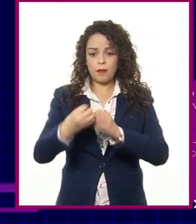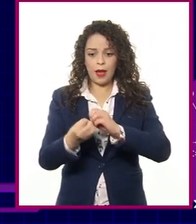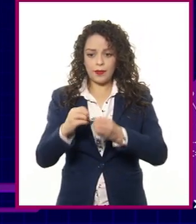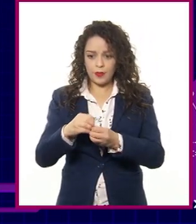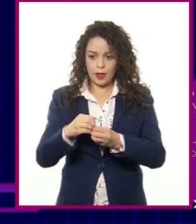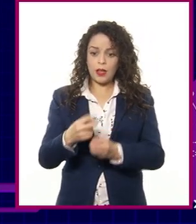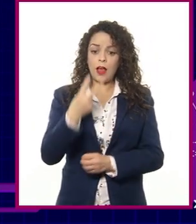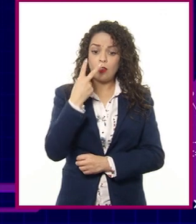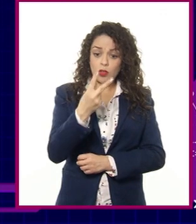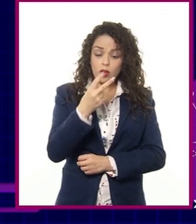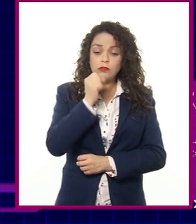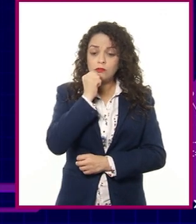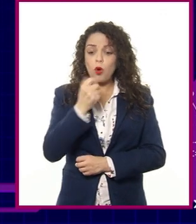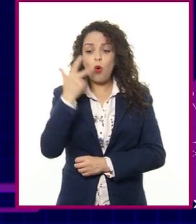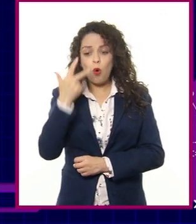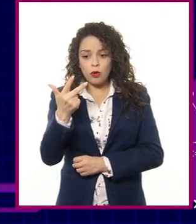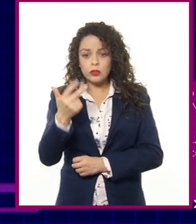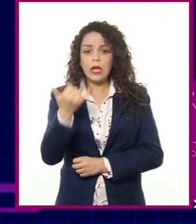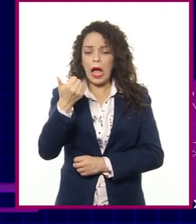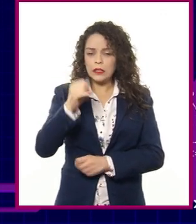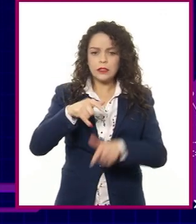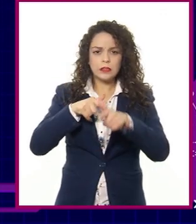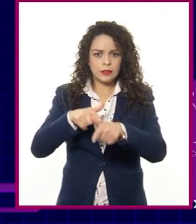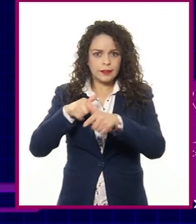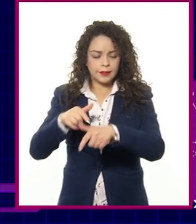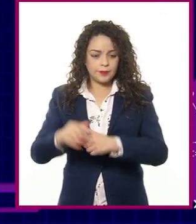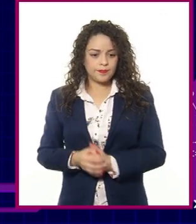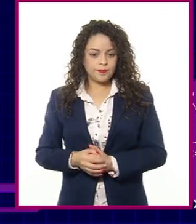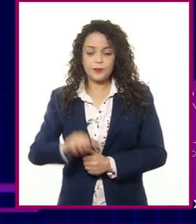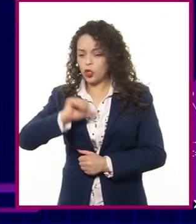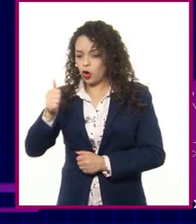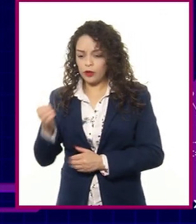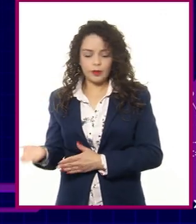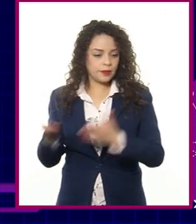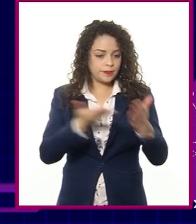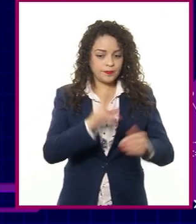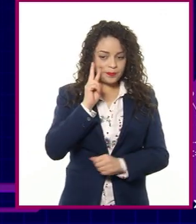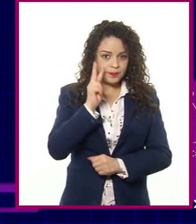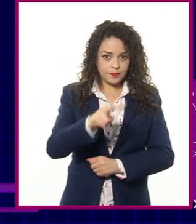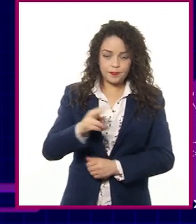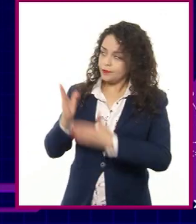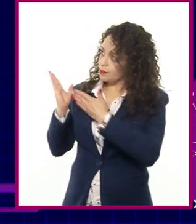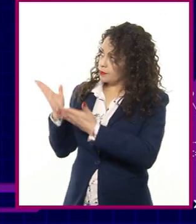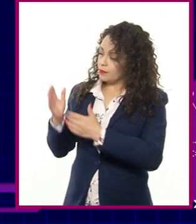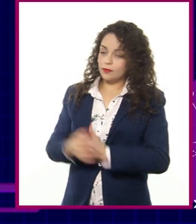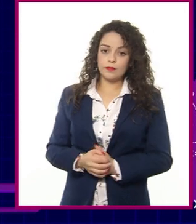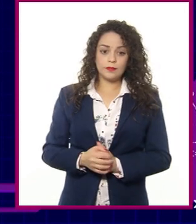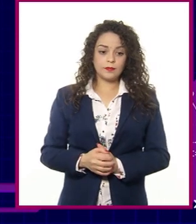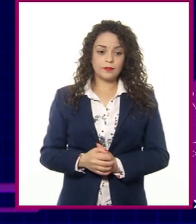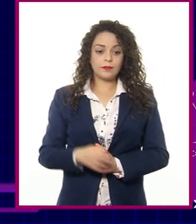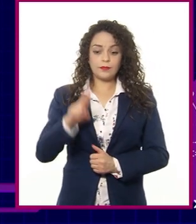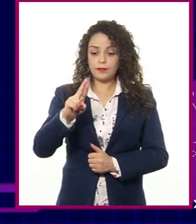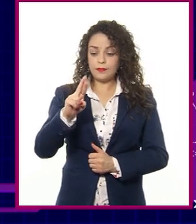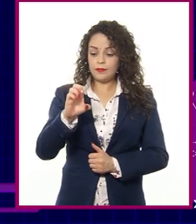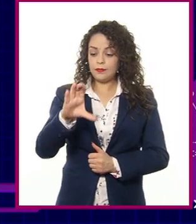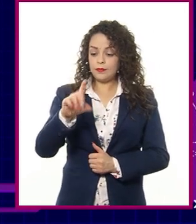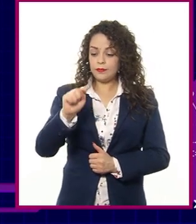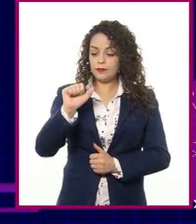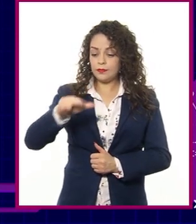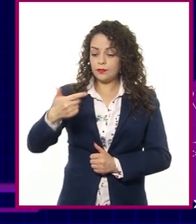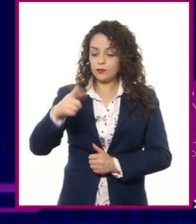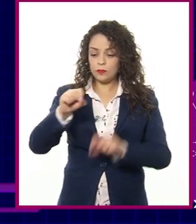así sucesivamente. 3. El área de varios rectángulos depende de su base y su altura. ¿Cómo